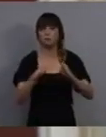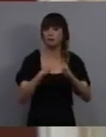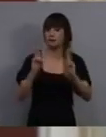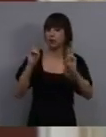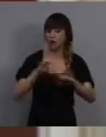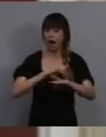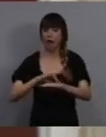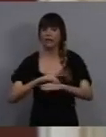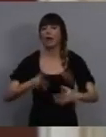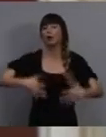jóvenes y